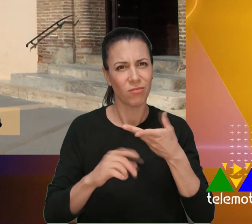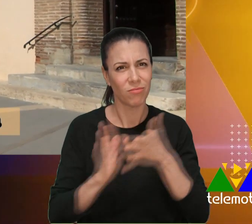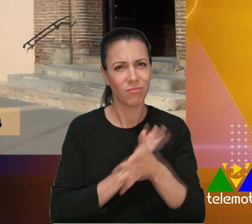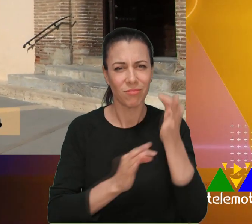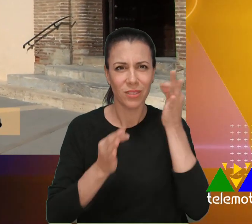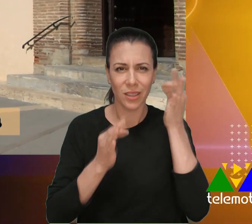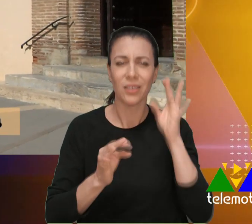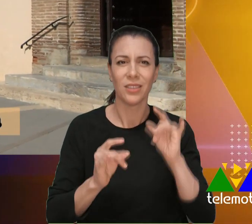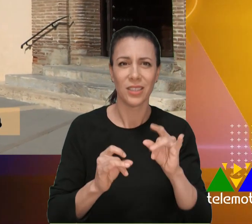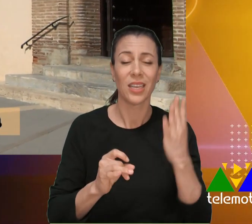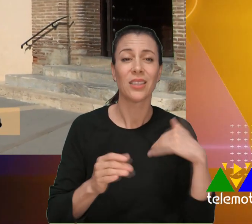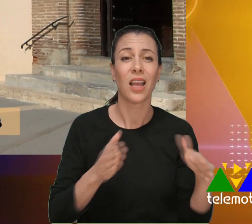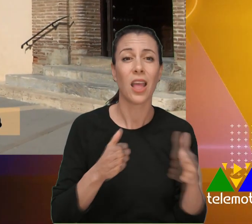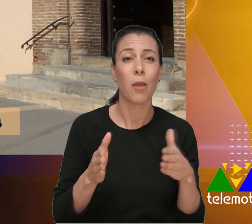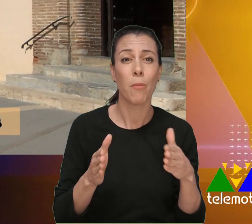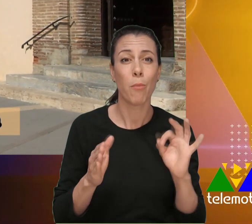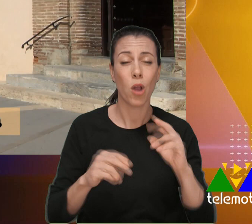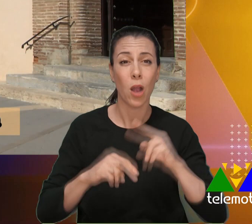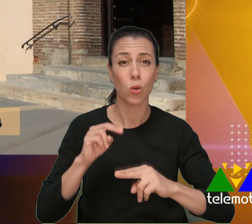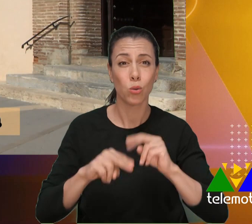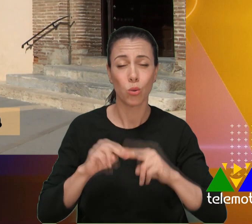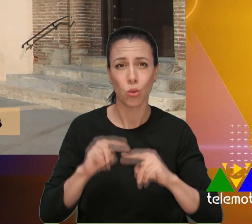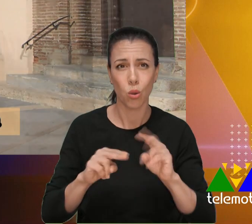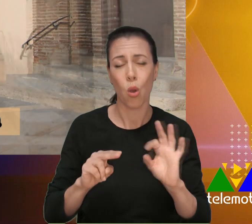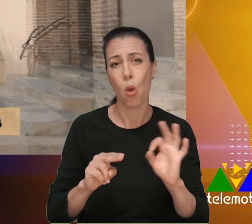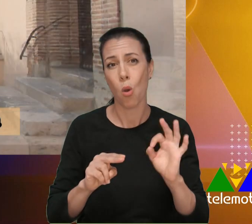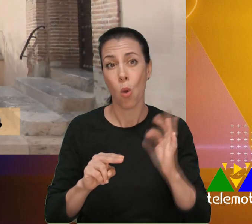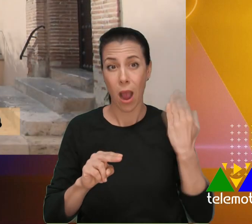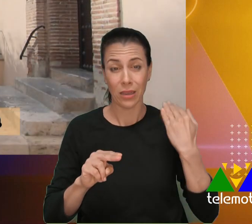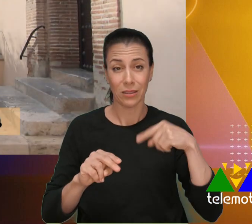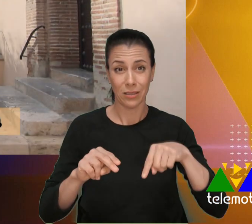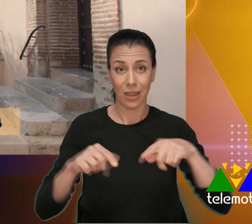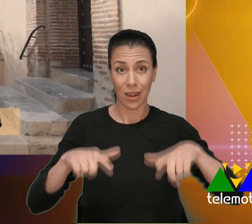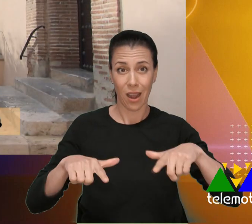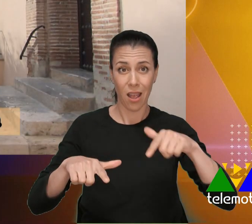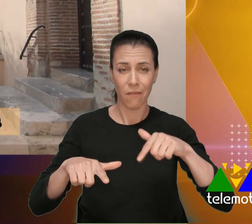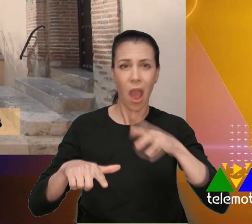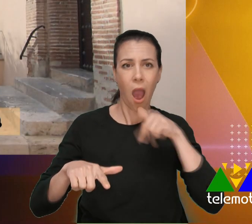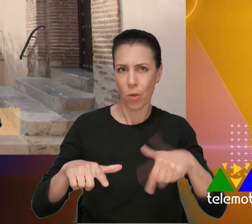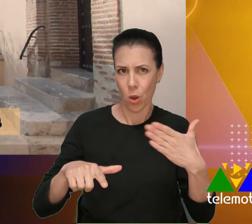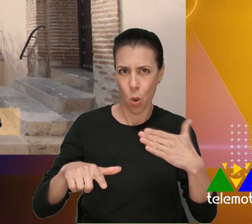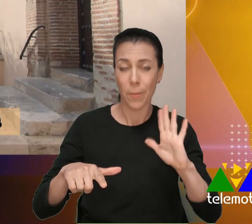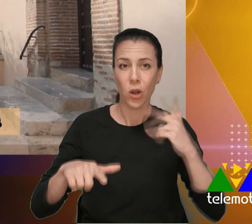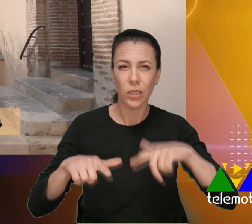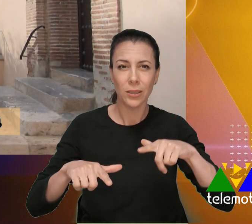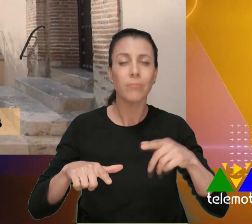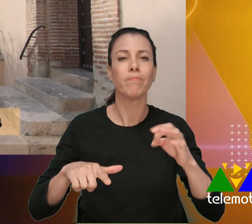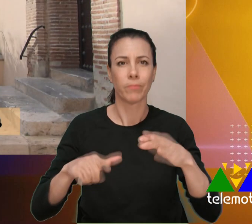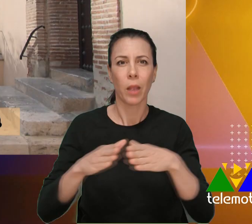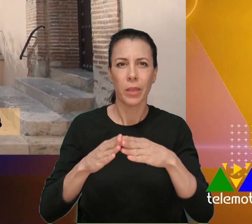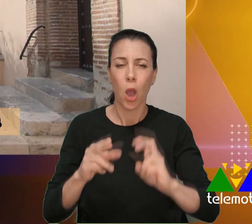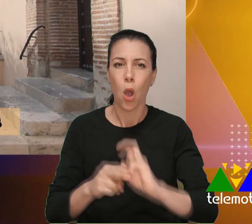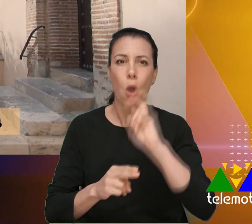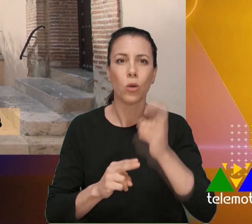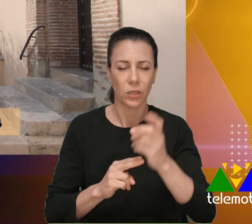bautismal. Durante la época en que se construyó, existió esta nave, que hoy no existe, esta fue la capilla bautismal. Es muy